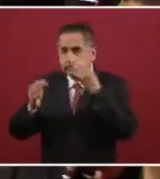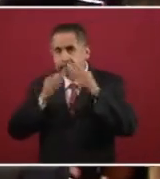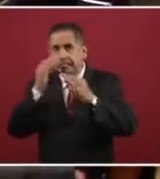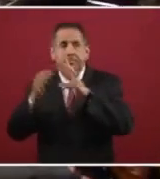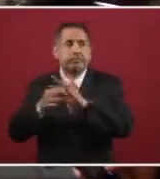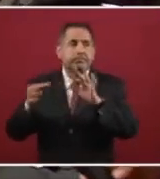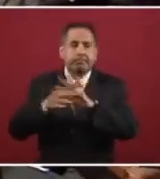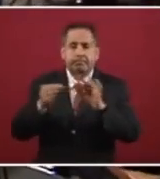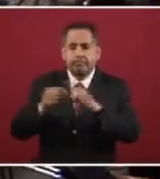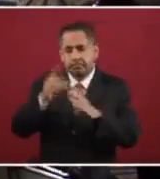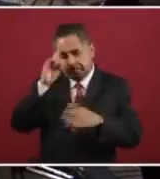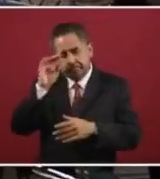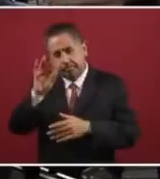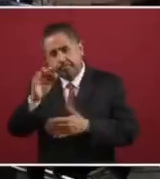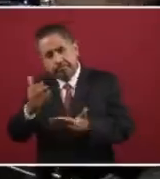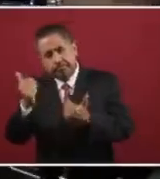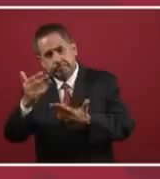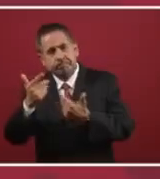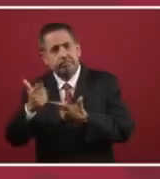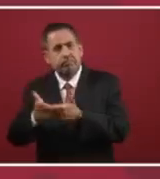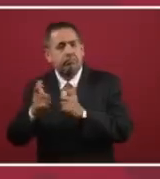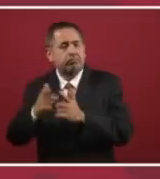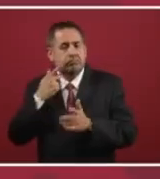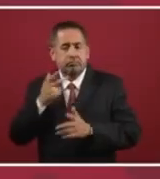proselitismo por un partido,